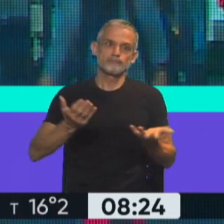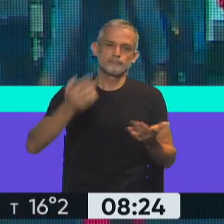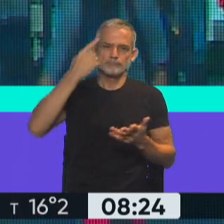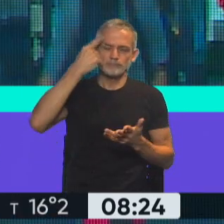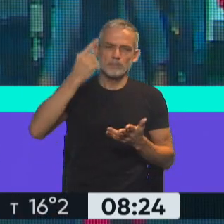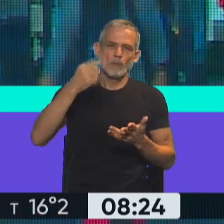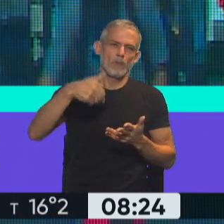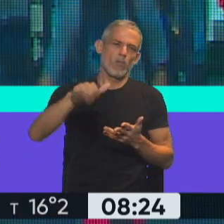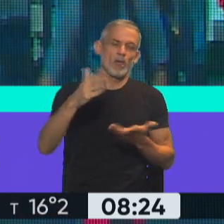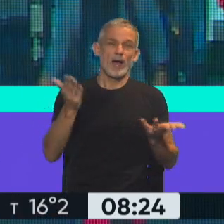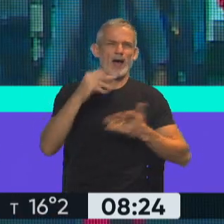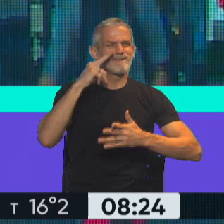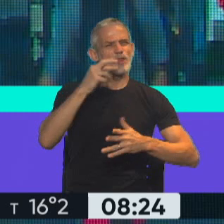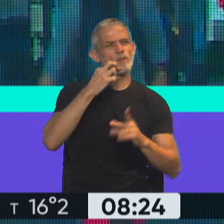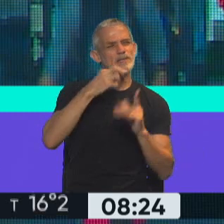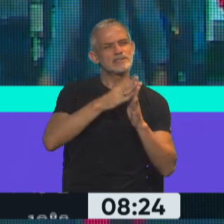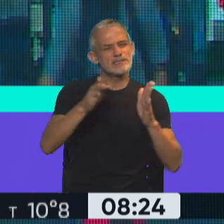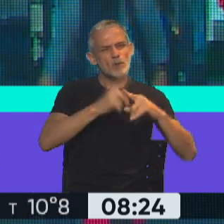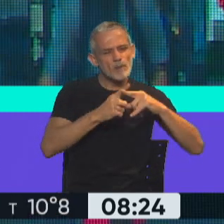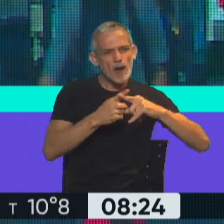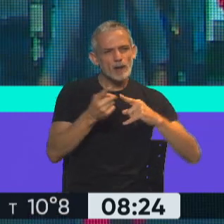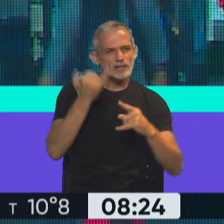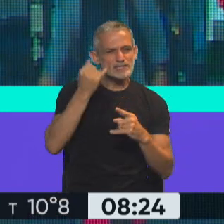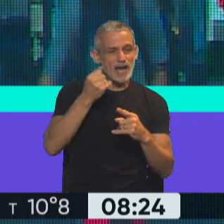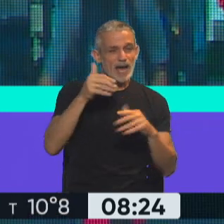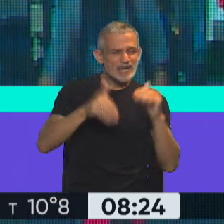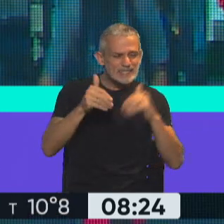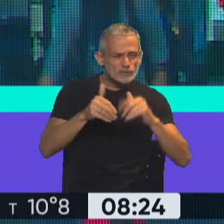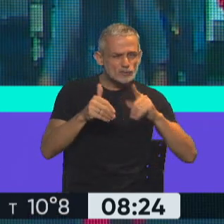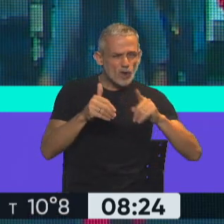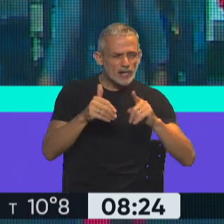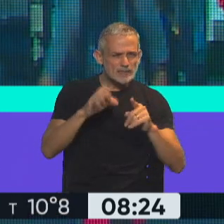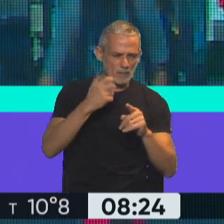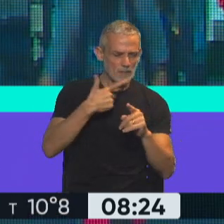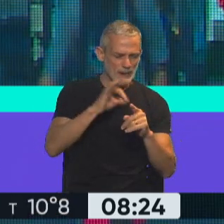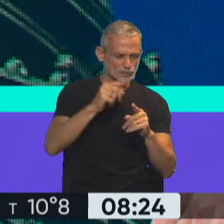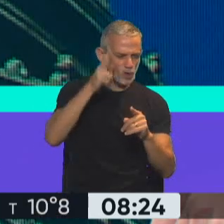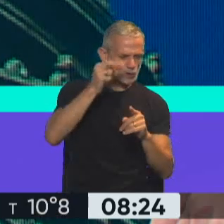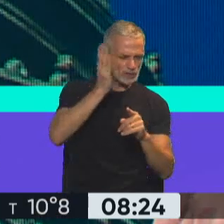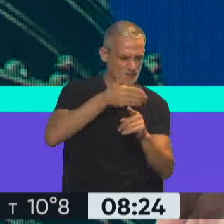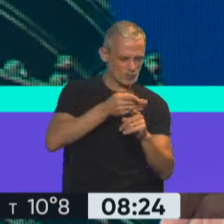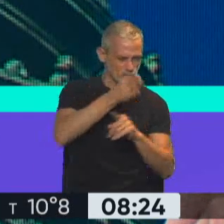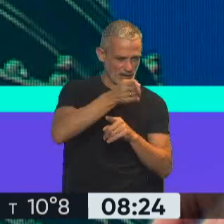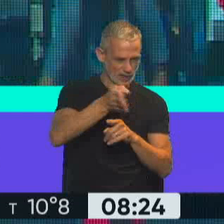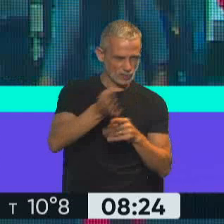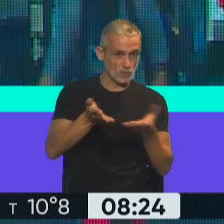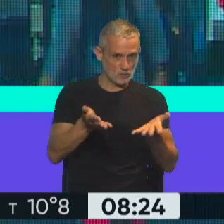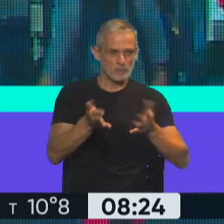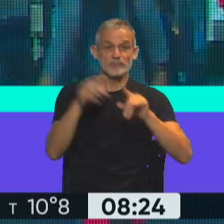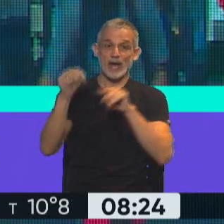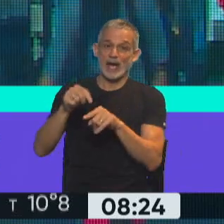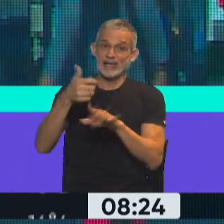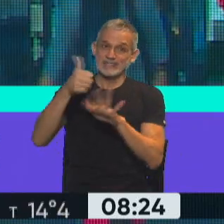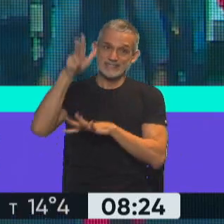que en el 2019, cuando fueron ya las elecciones, no las PASO, fue 80% el nivel de participación. Acá